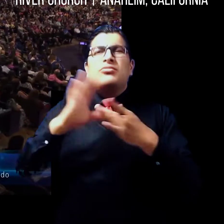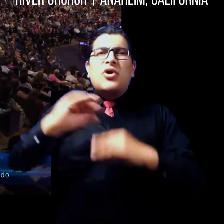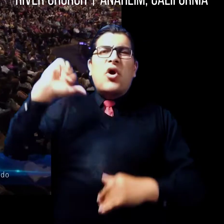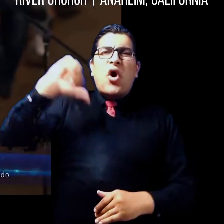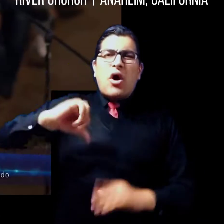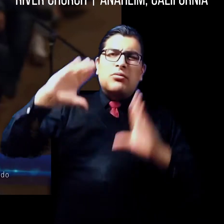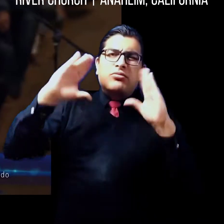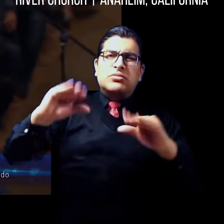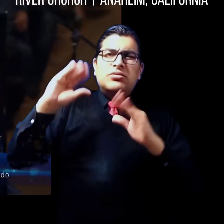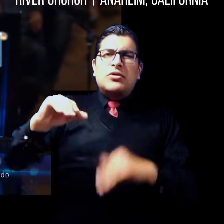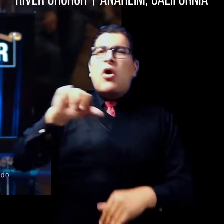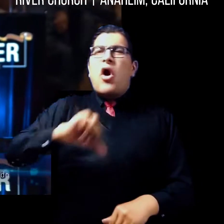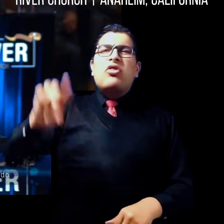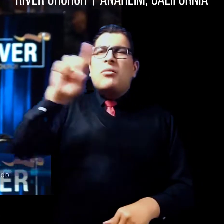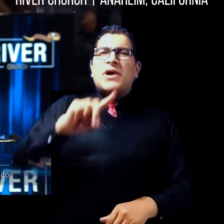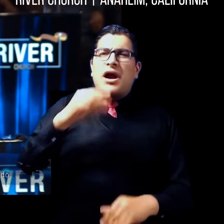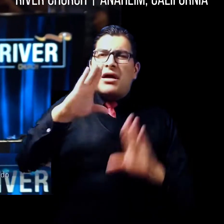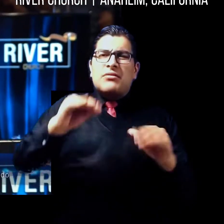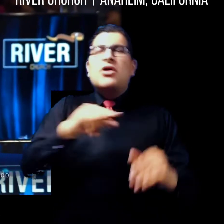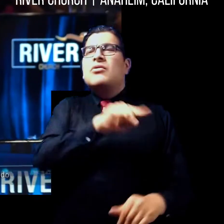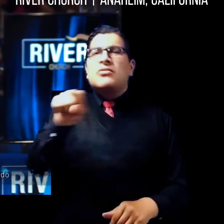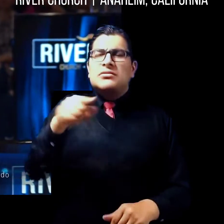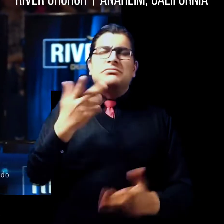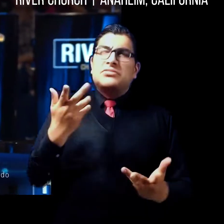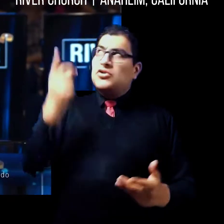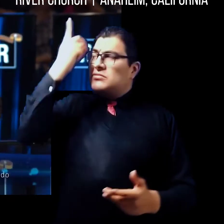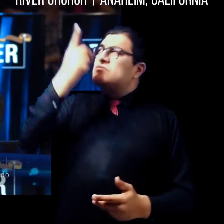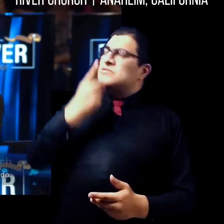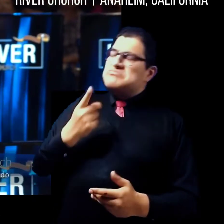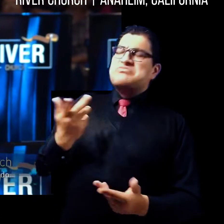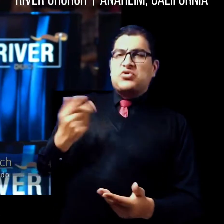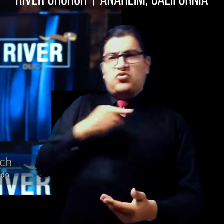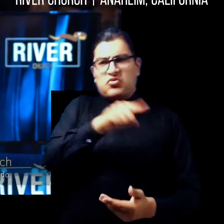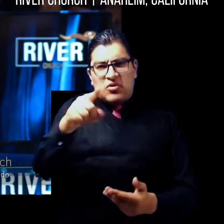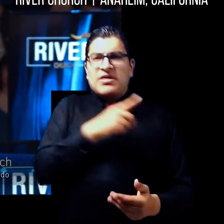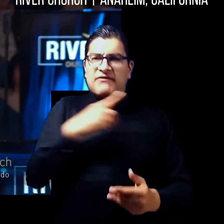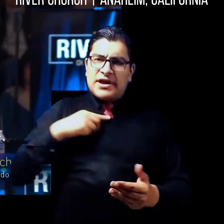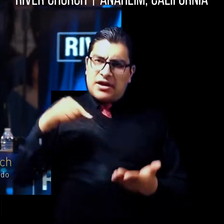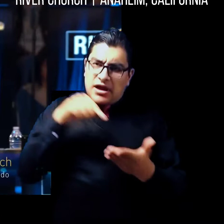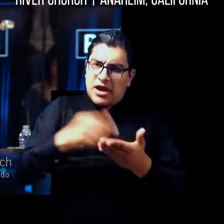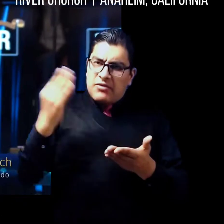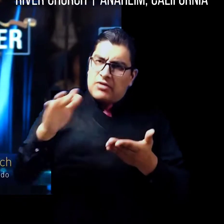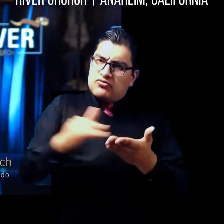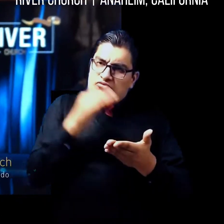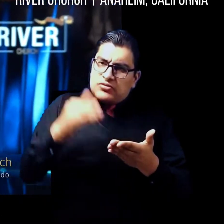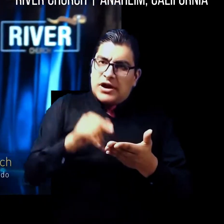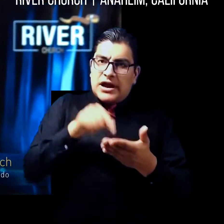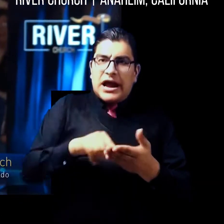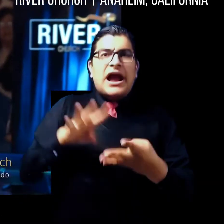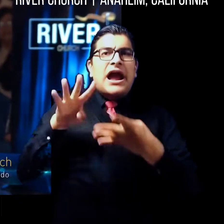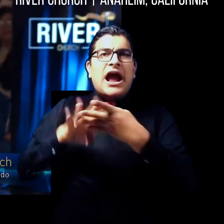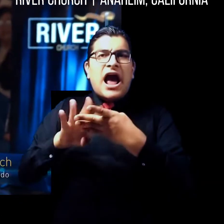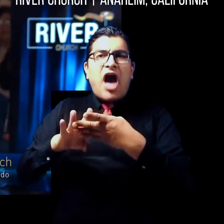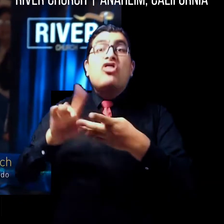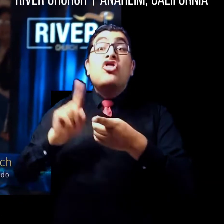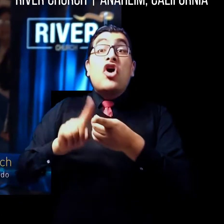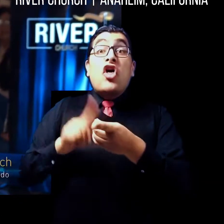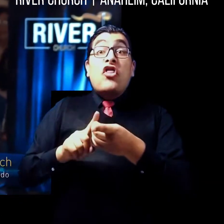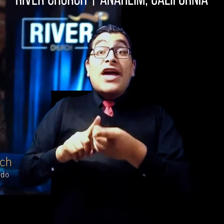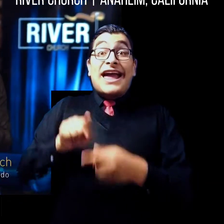hijos este domingo? Y Él me decía, quiero que los lleves a las Escrituras, a una cárcel en